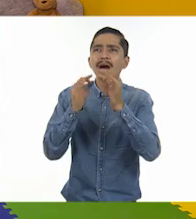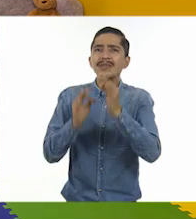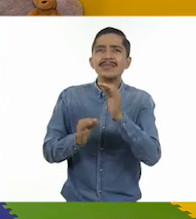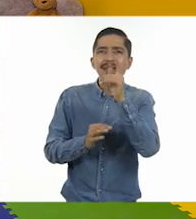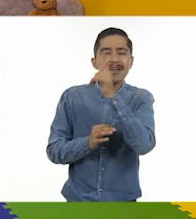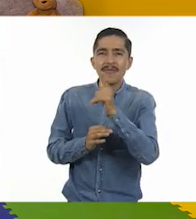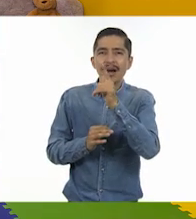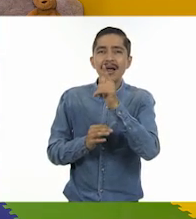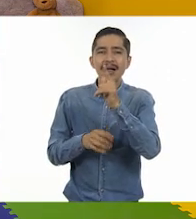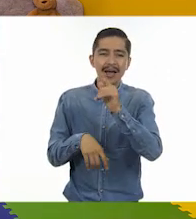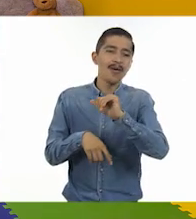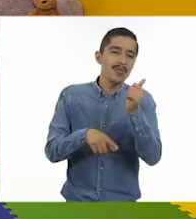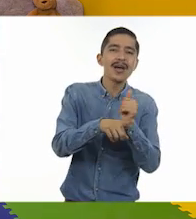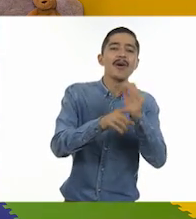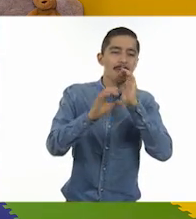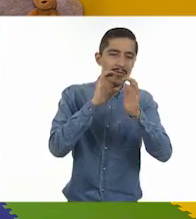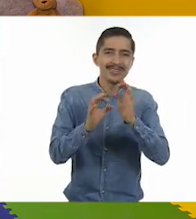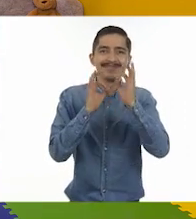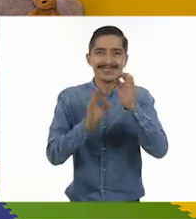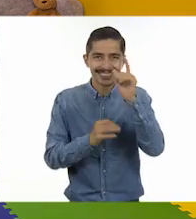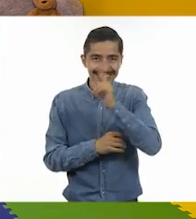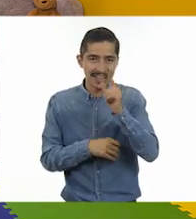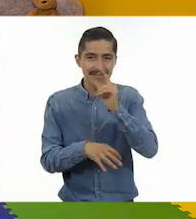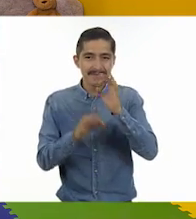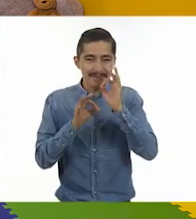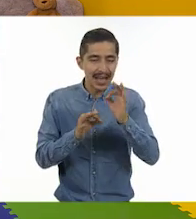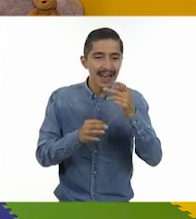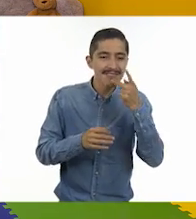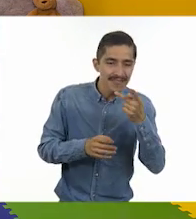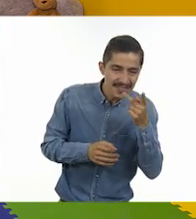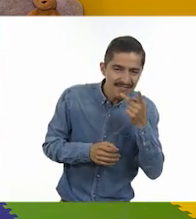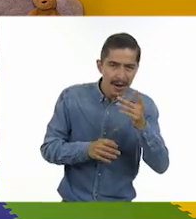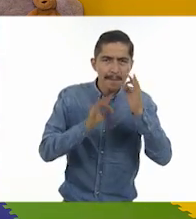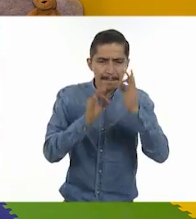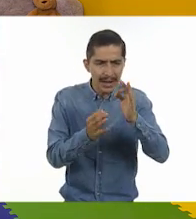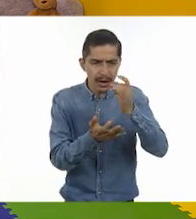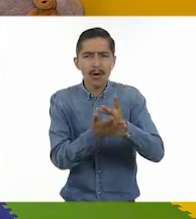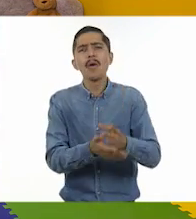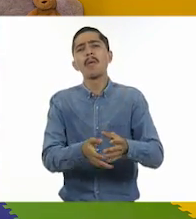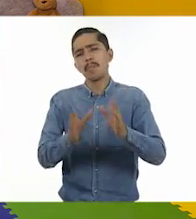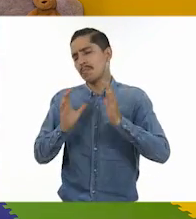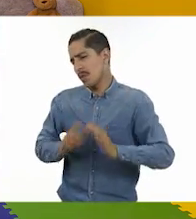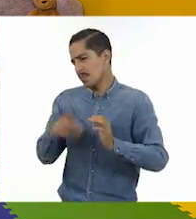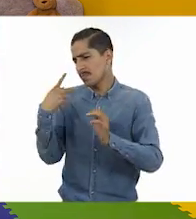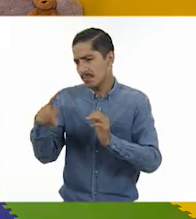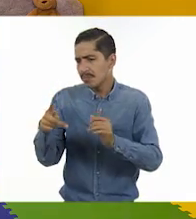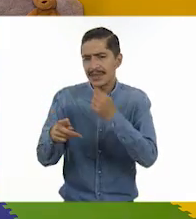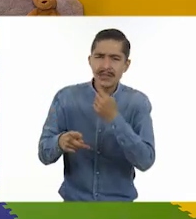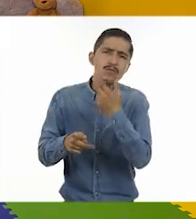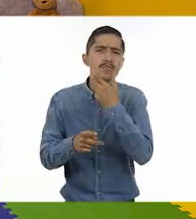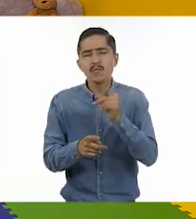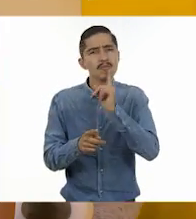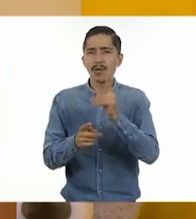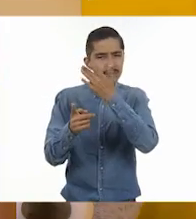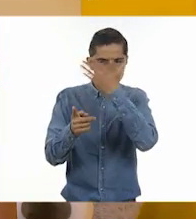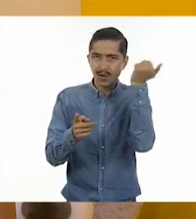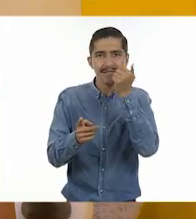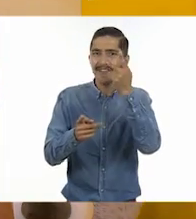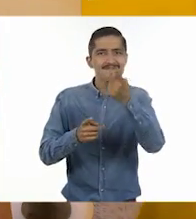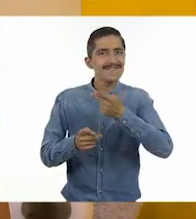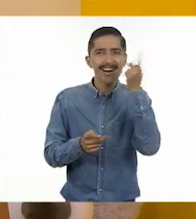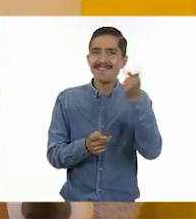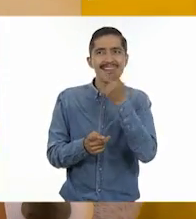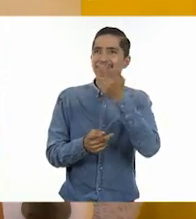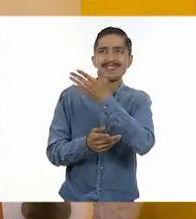la comunicación verbal, más cuando se trata de bebés o niñas y niños muy pequeños que todavía no saben hablar.